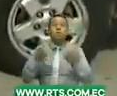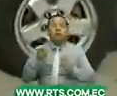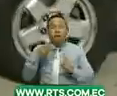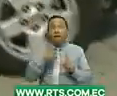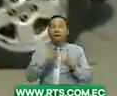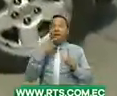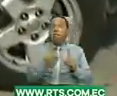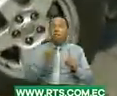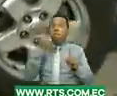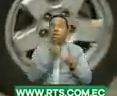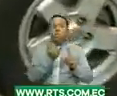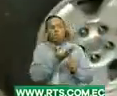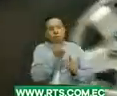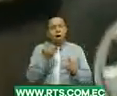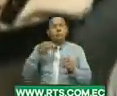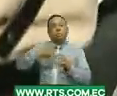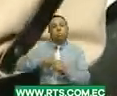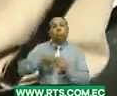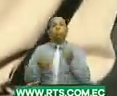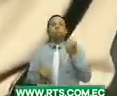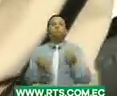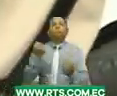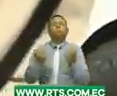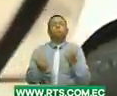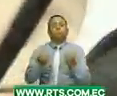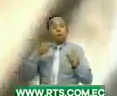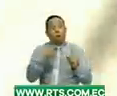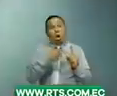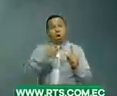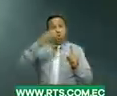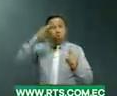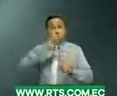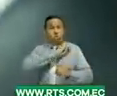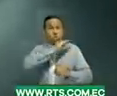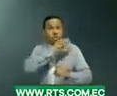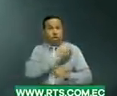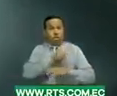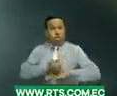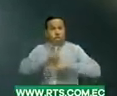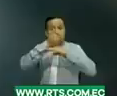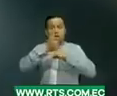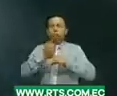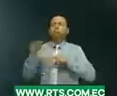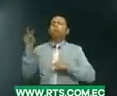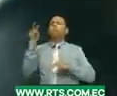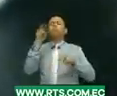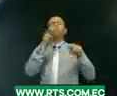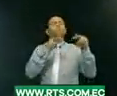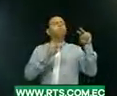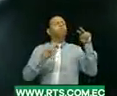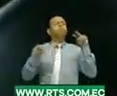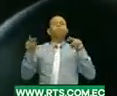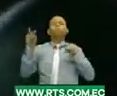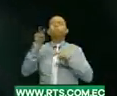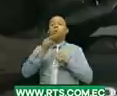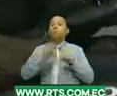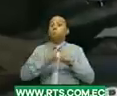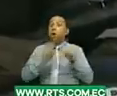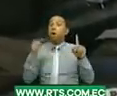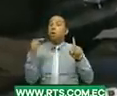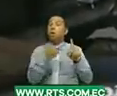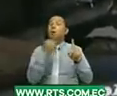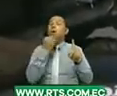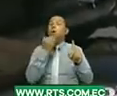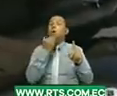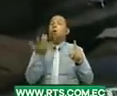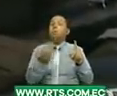constatara personalmente que todo marchaba bien. Sin embargo, como buen líder, también se encargó de imponer